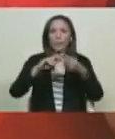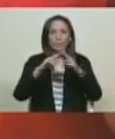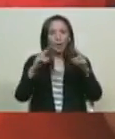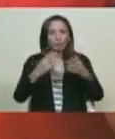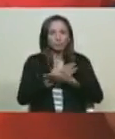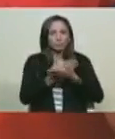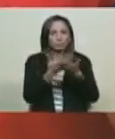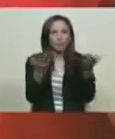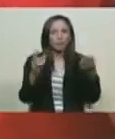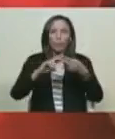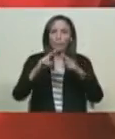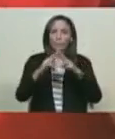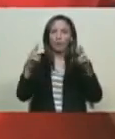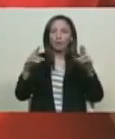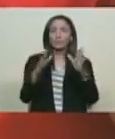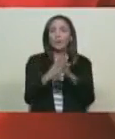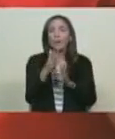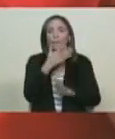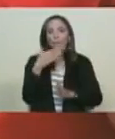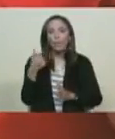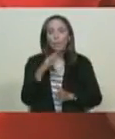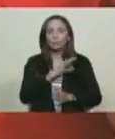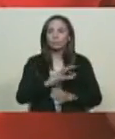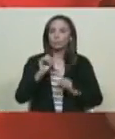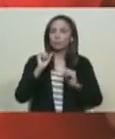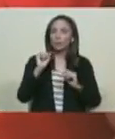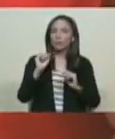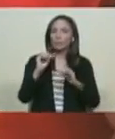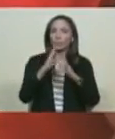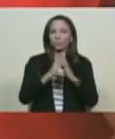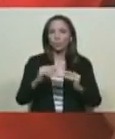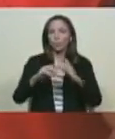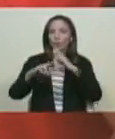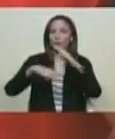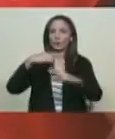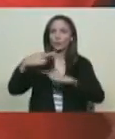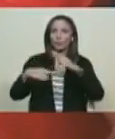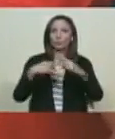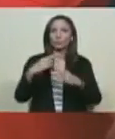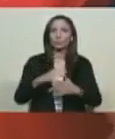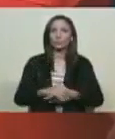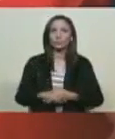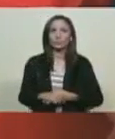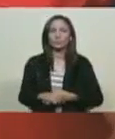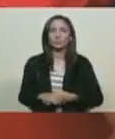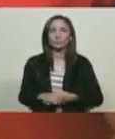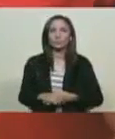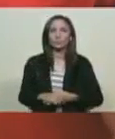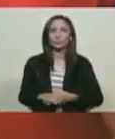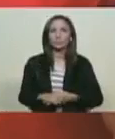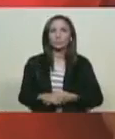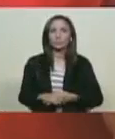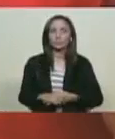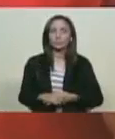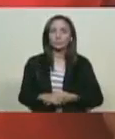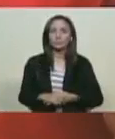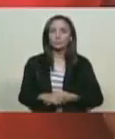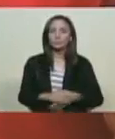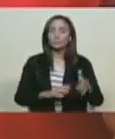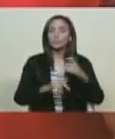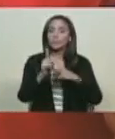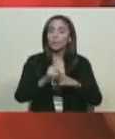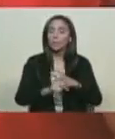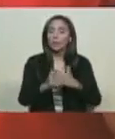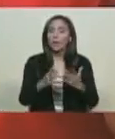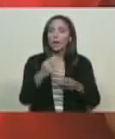necesaria para consolidar la patria socialista y los logros alcanzados por la Revolución Bolivariana. El desarrollo de una